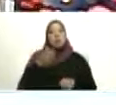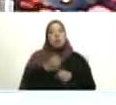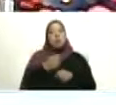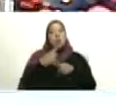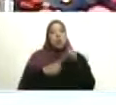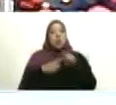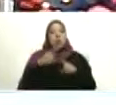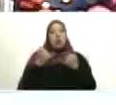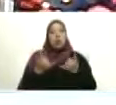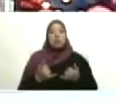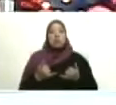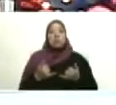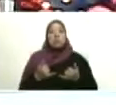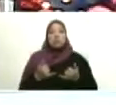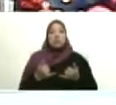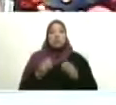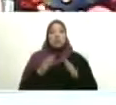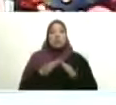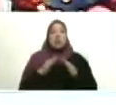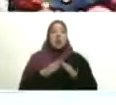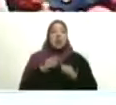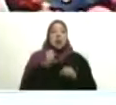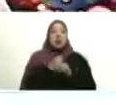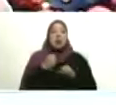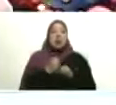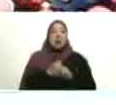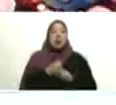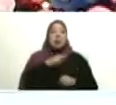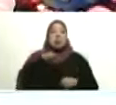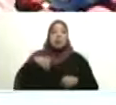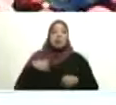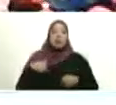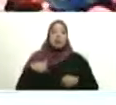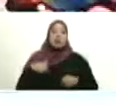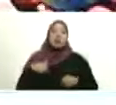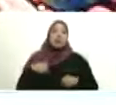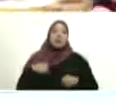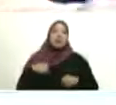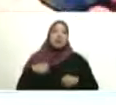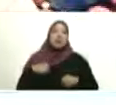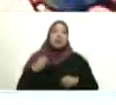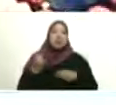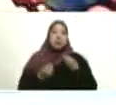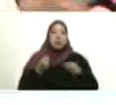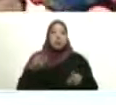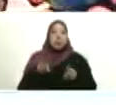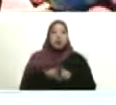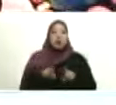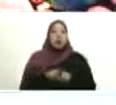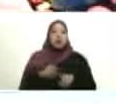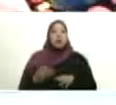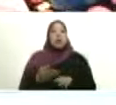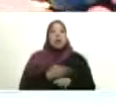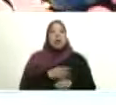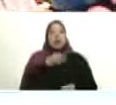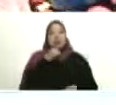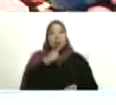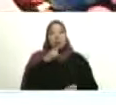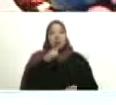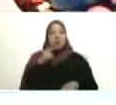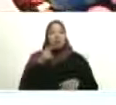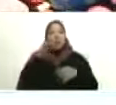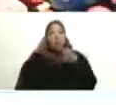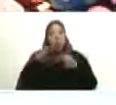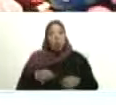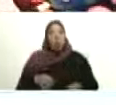elementos aquí. No se lo pierdan, no se lo pierdan. Pero antes de